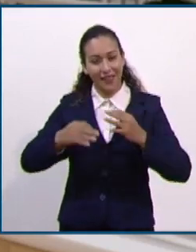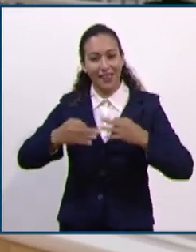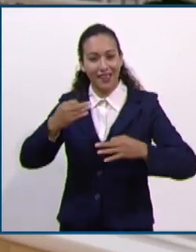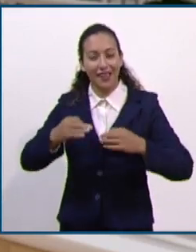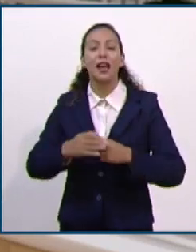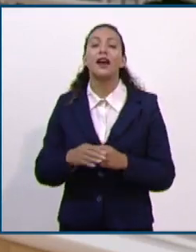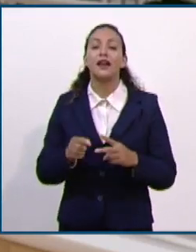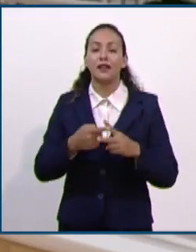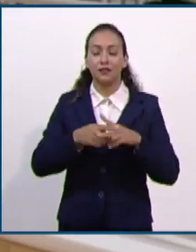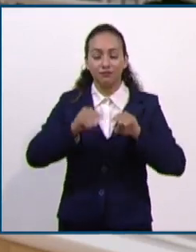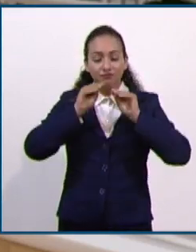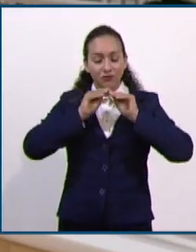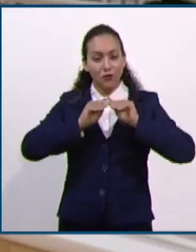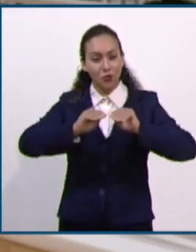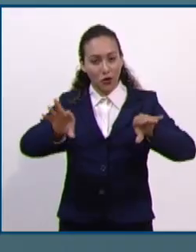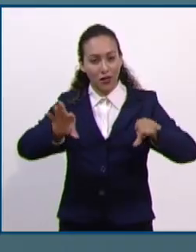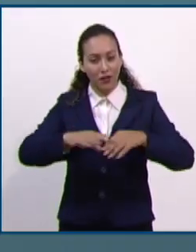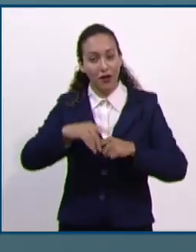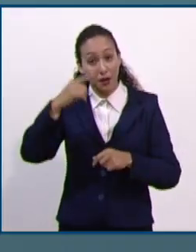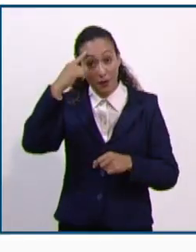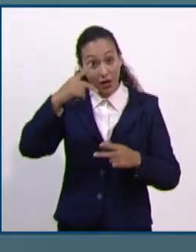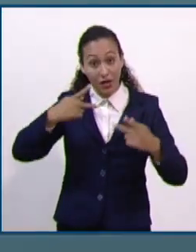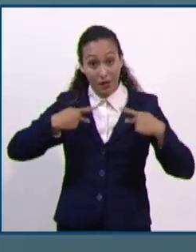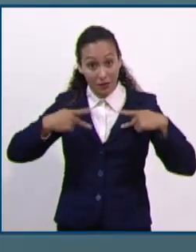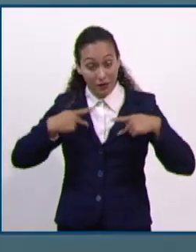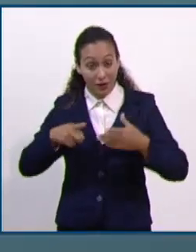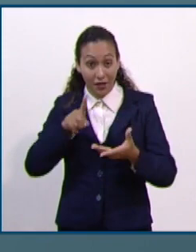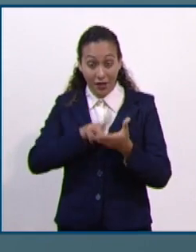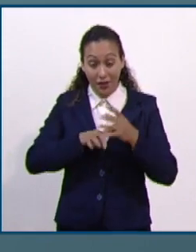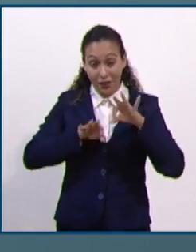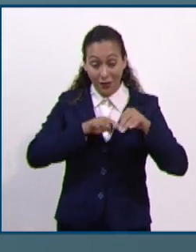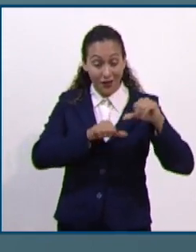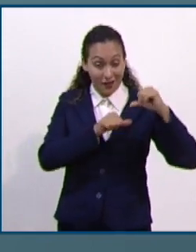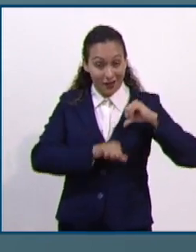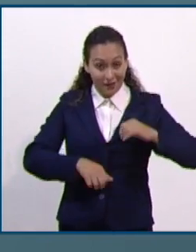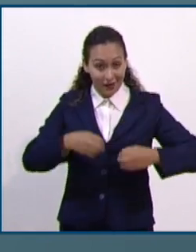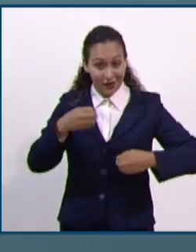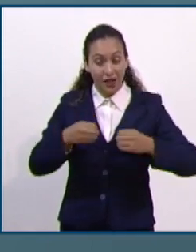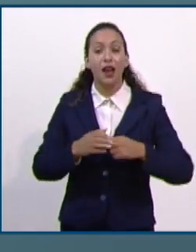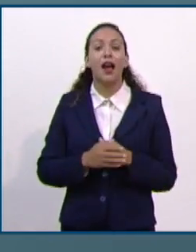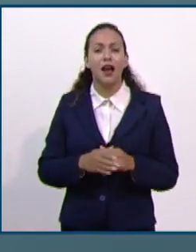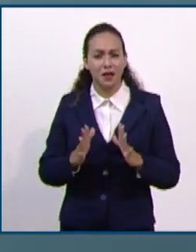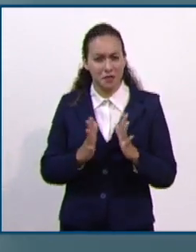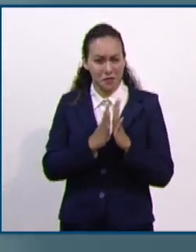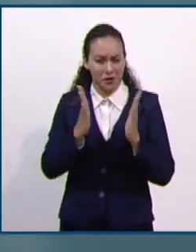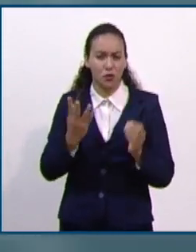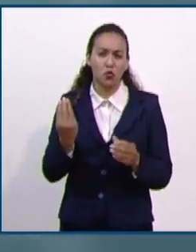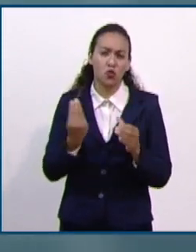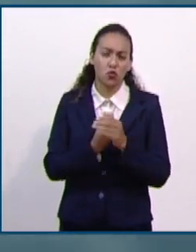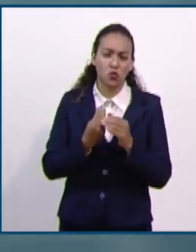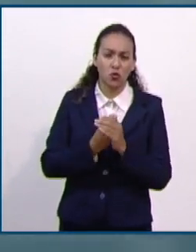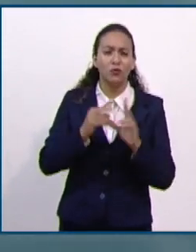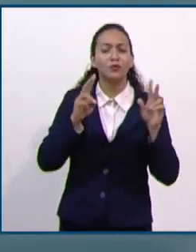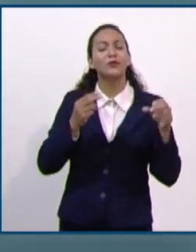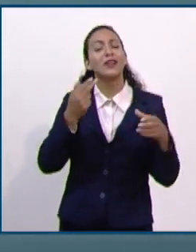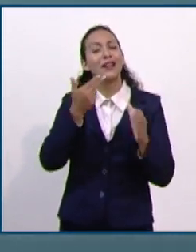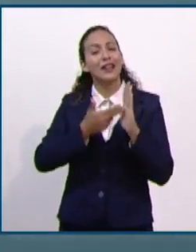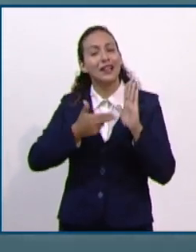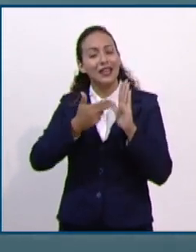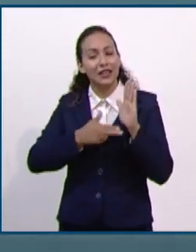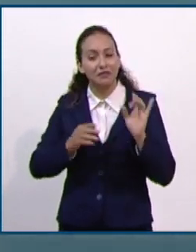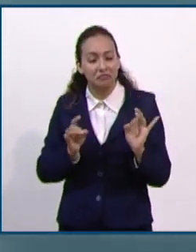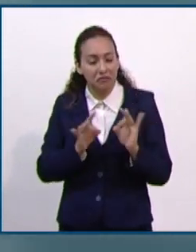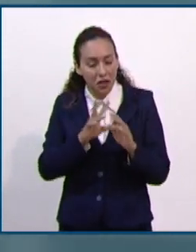la convocatoria para que personal jurisdiccional del Poder Judicial participe en el curso sobre herramientas para juzgar en